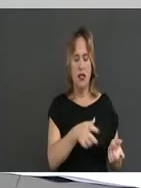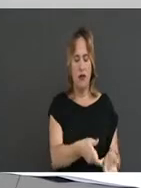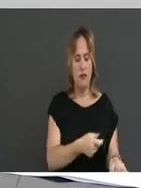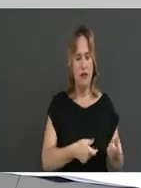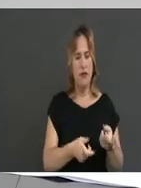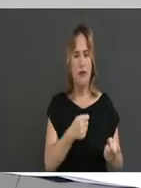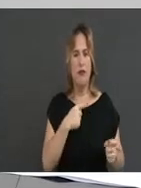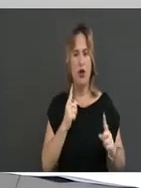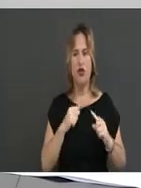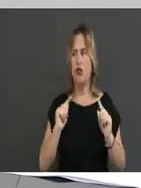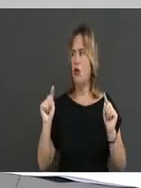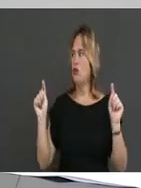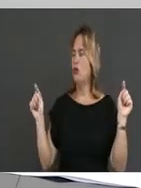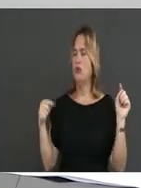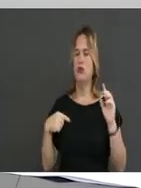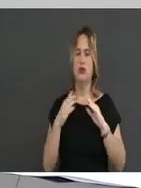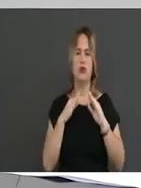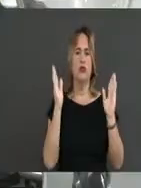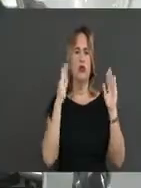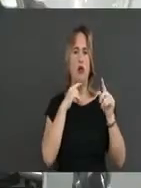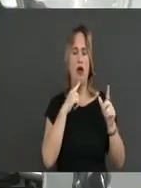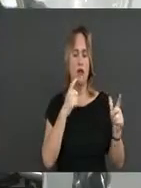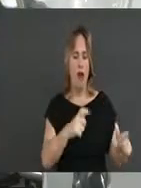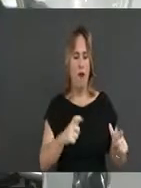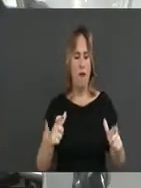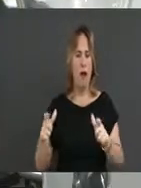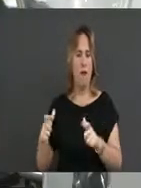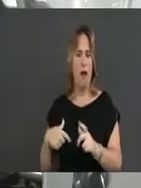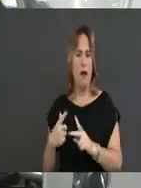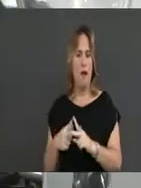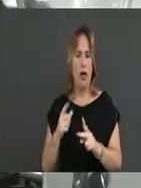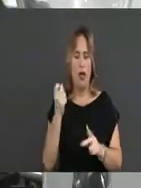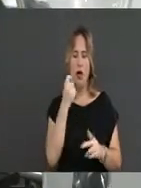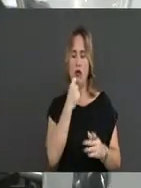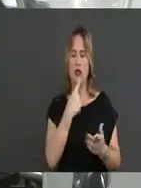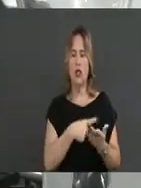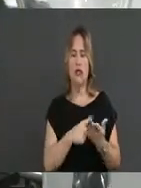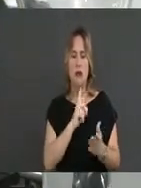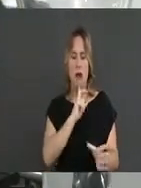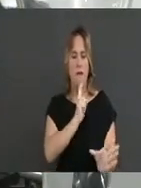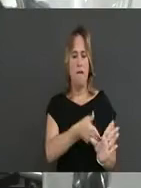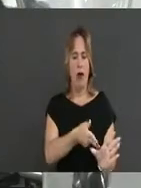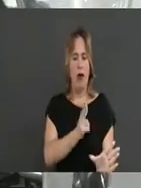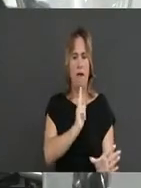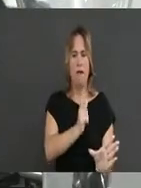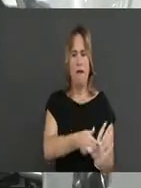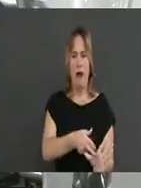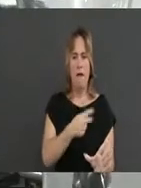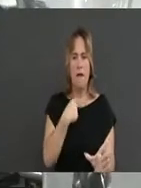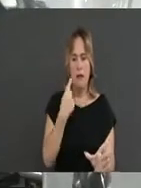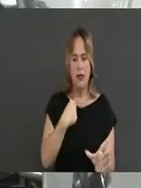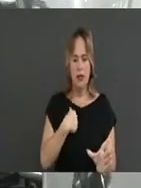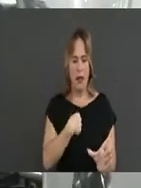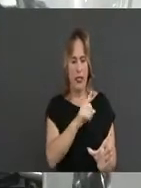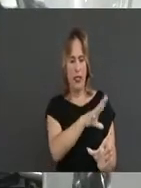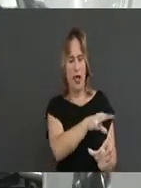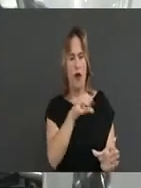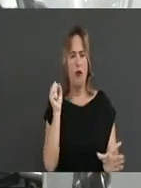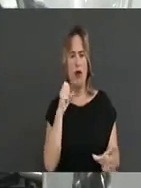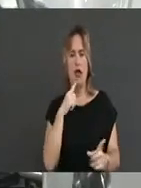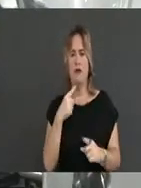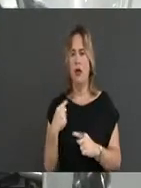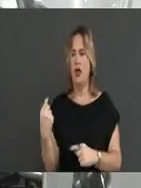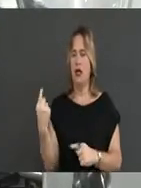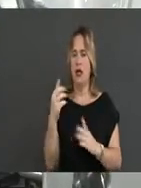no en todas las comunidades tenemos punto de fácil acceso, para una vez a la semana nosotros ir llenando, mientras llegamos a